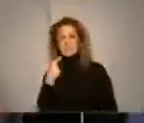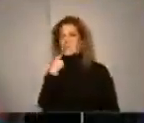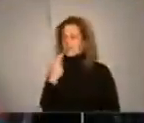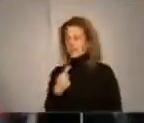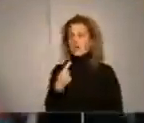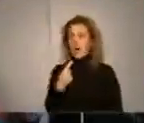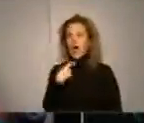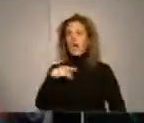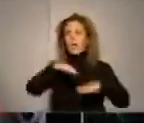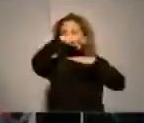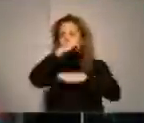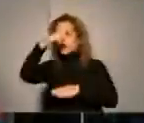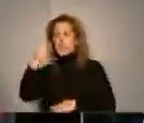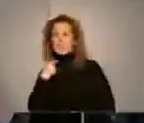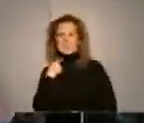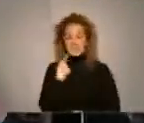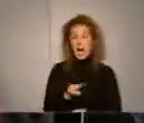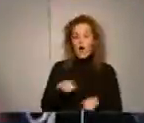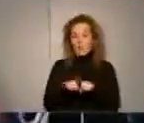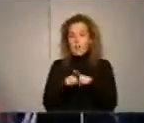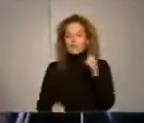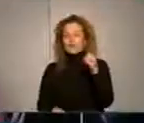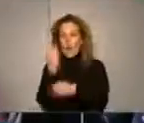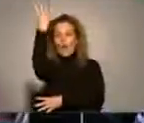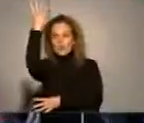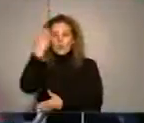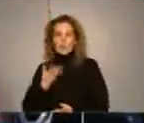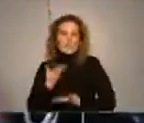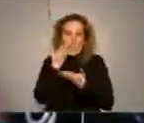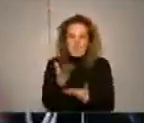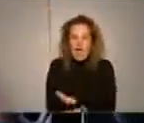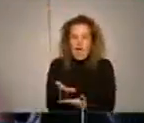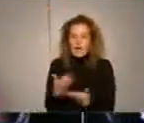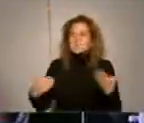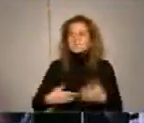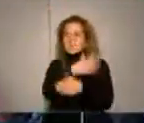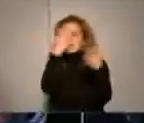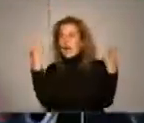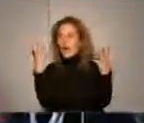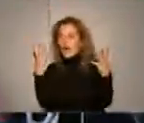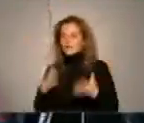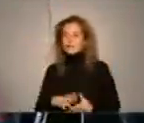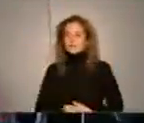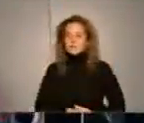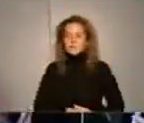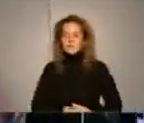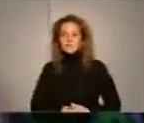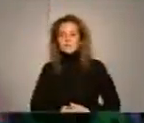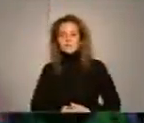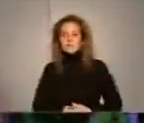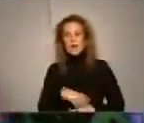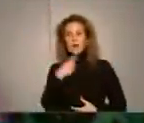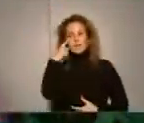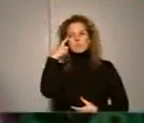de Taco y los hermanos Toste aprovecharán para ofrecer un espectáculo pirotécnico sin precedentes. Se prevé